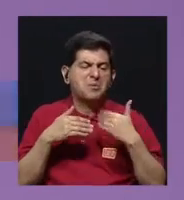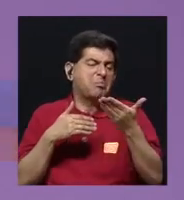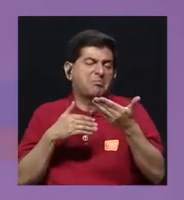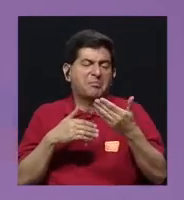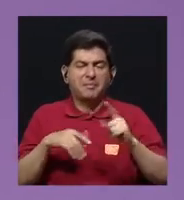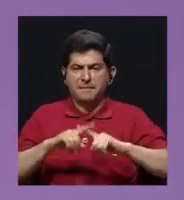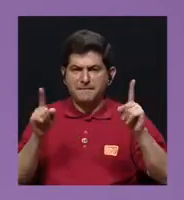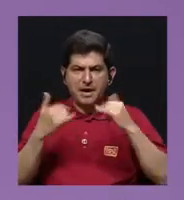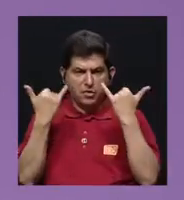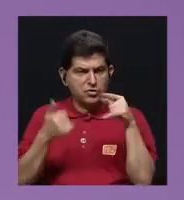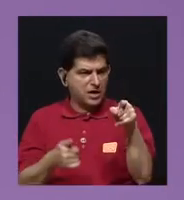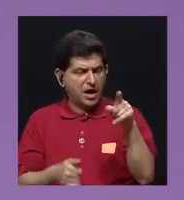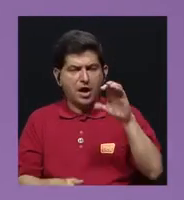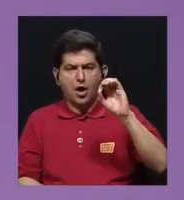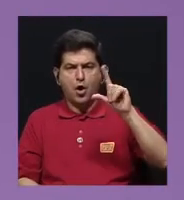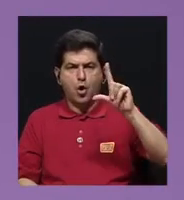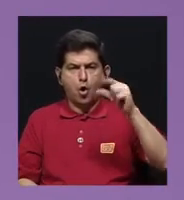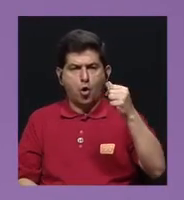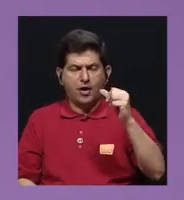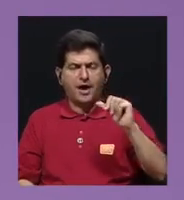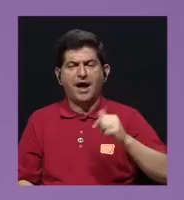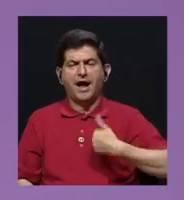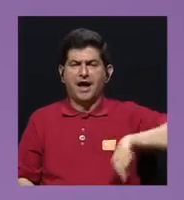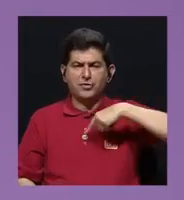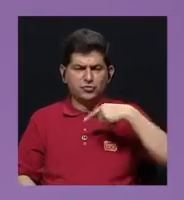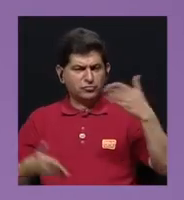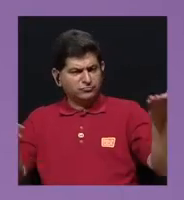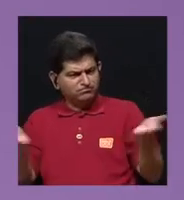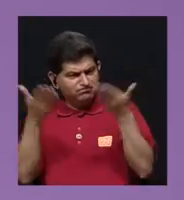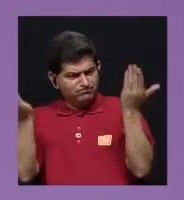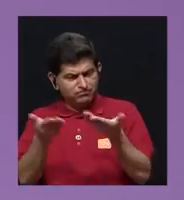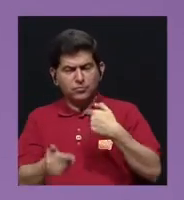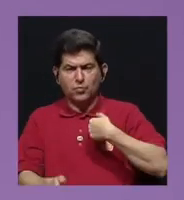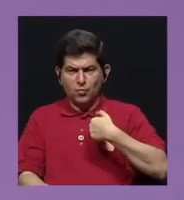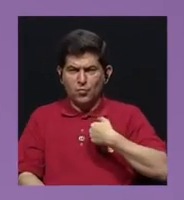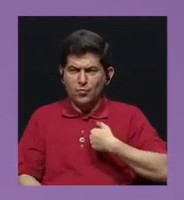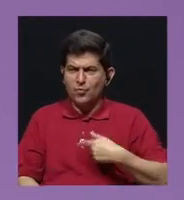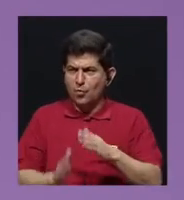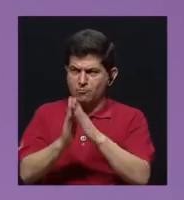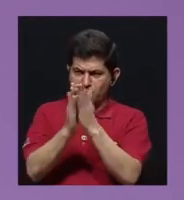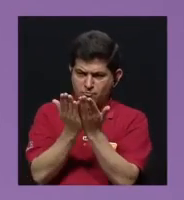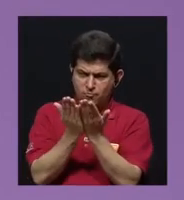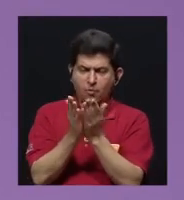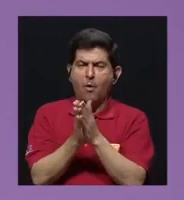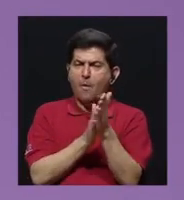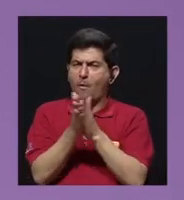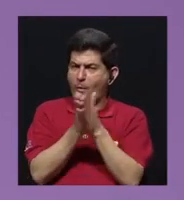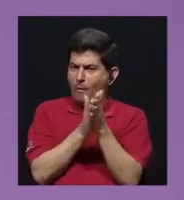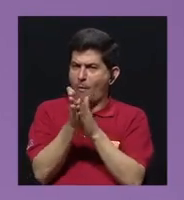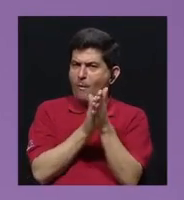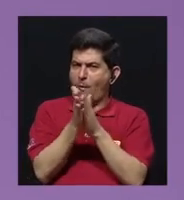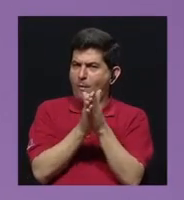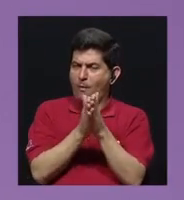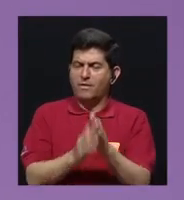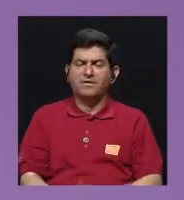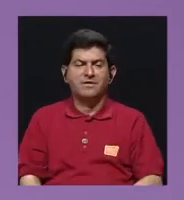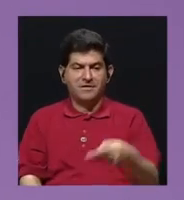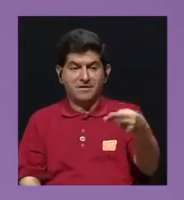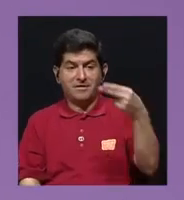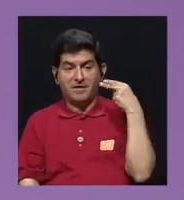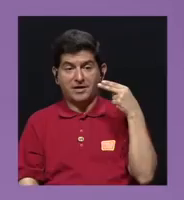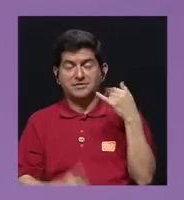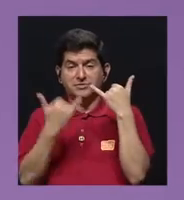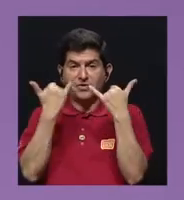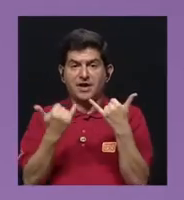que doña Olga nos motivó tanto a esto, ya usted coge un libro y le saca provecho. Ya la historia se hace como